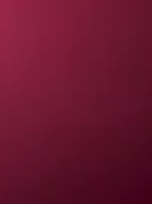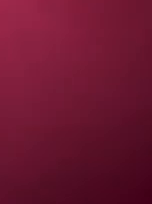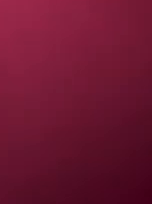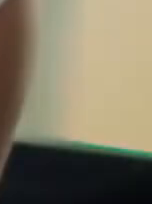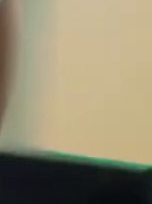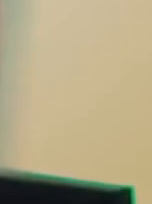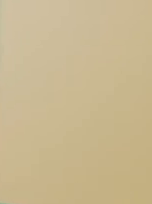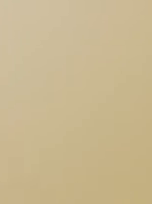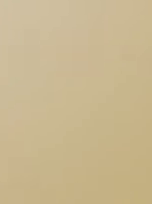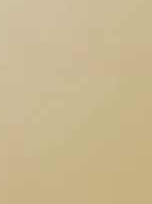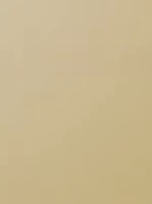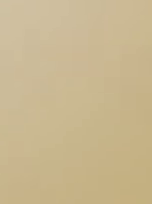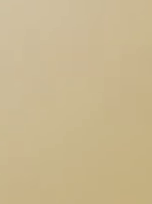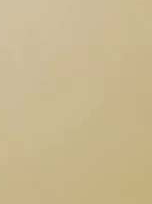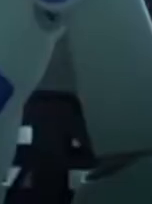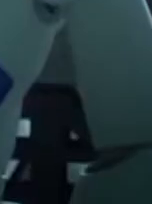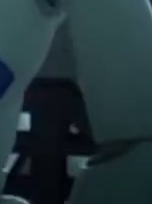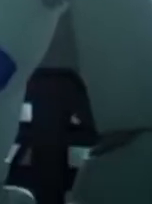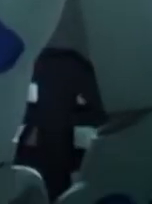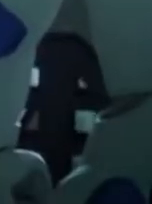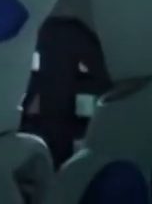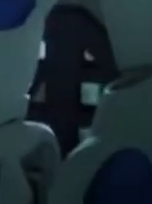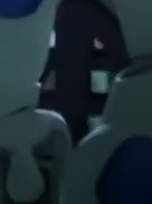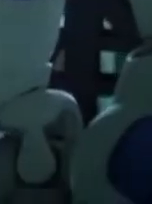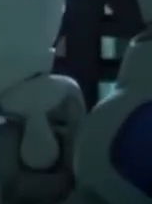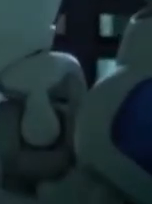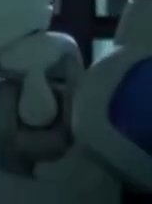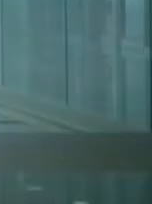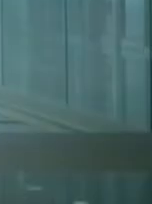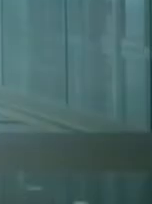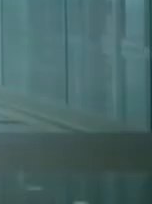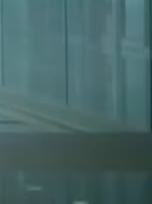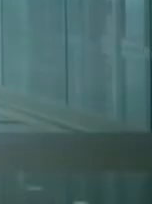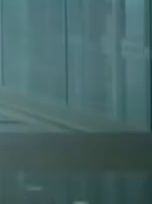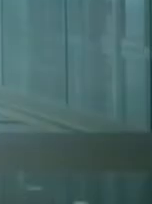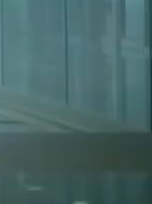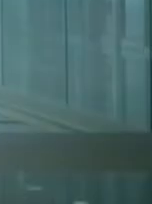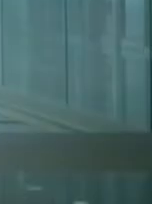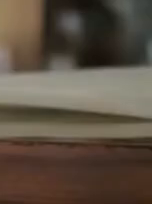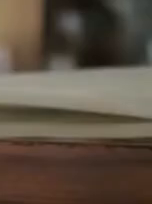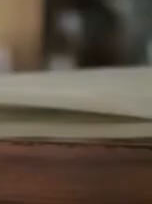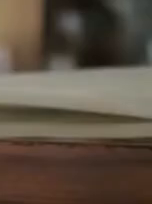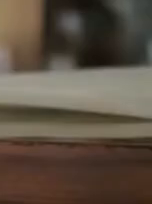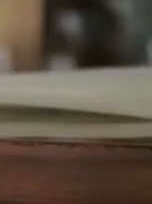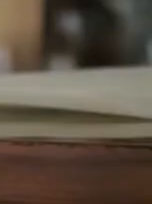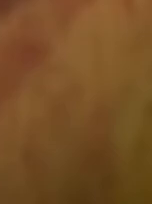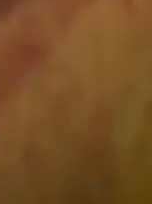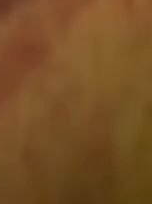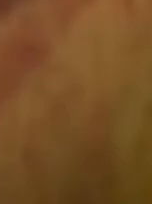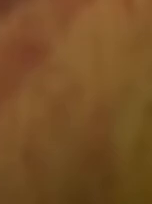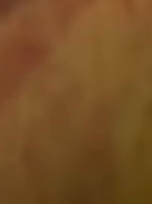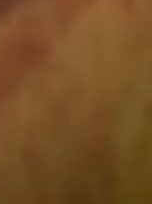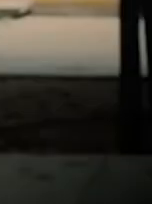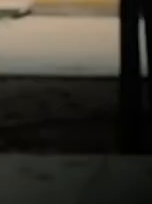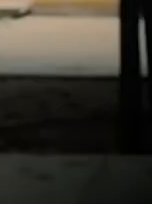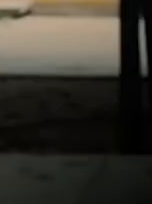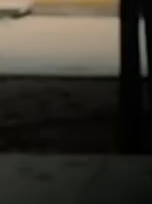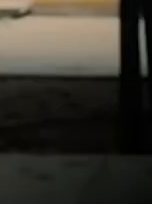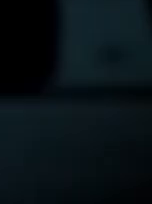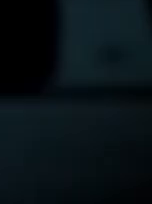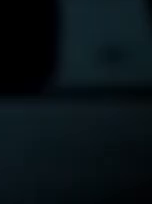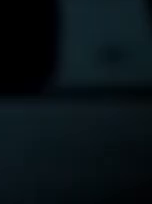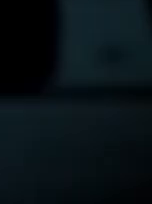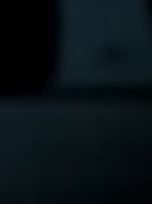dejará para después la instalación del equipo de software que se utiliza para monitorear los spots de radio y televisión que este año cumplieron su vida útil